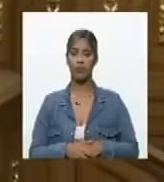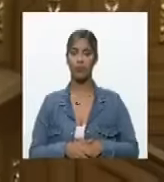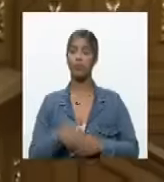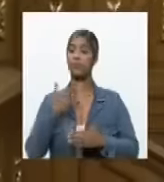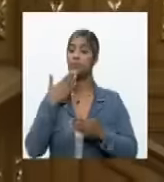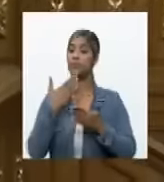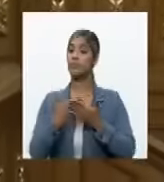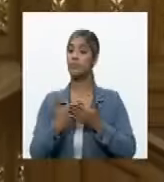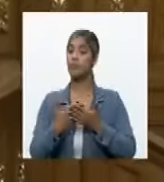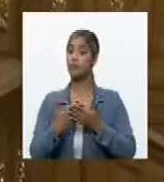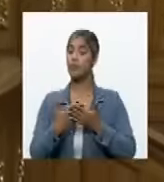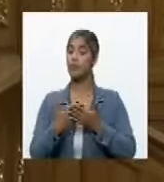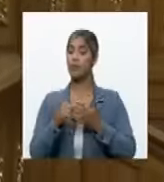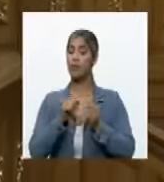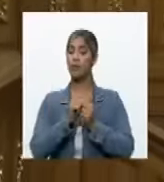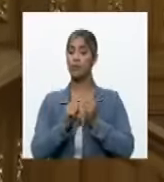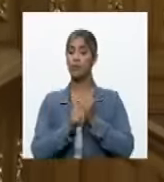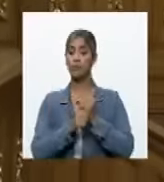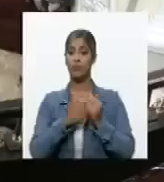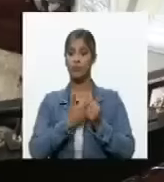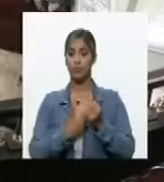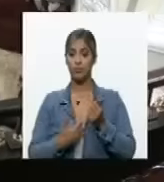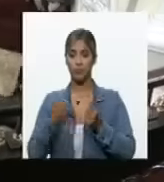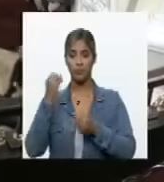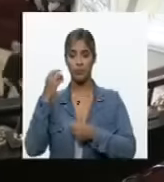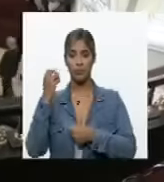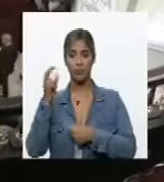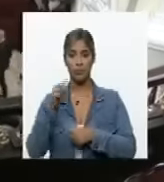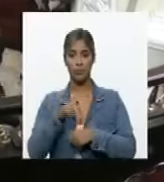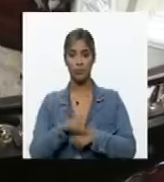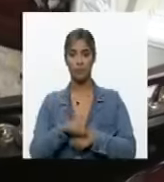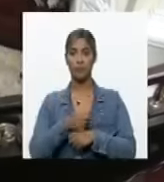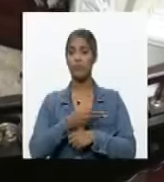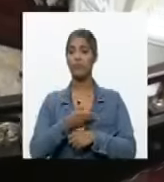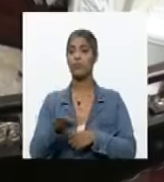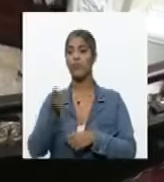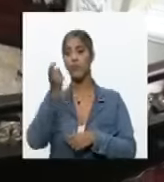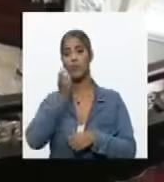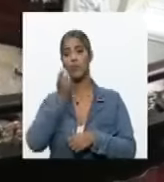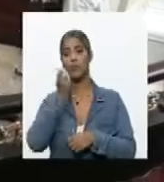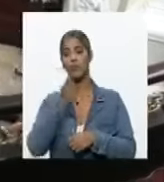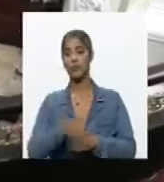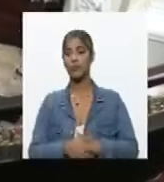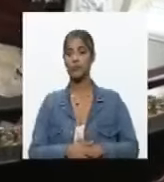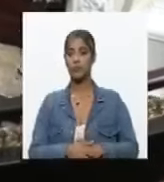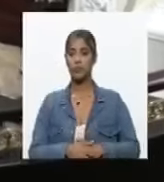Gracias, señor vicepresidente, colegas parlamentarias, parlamentarios.